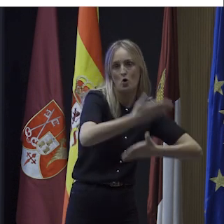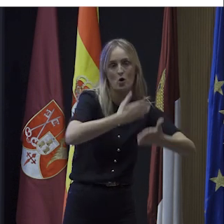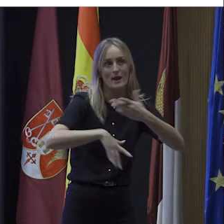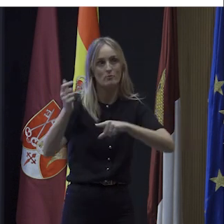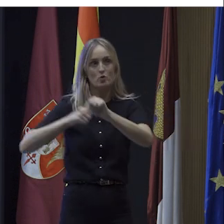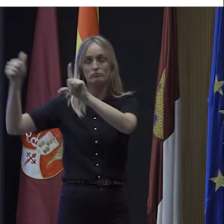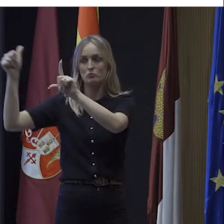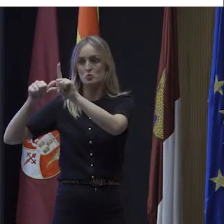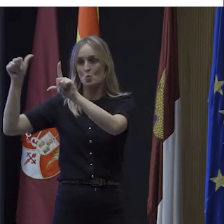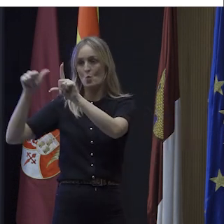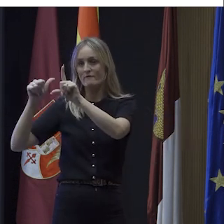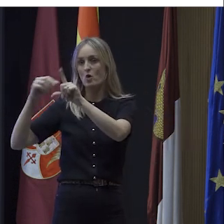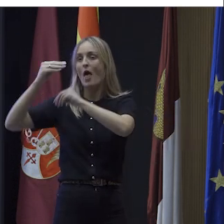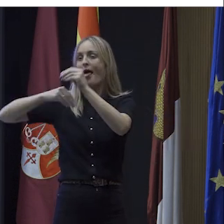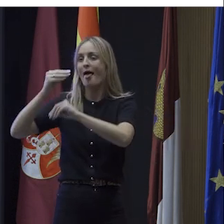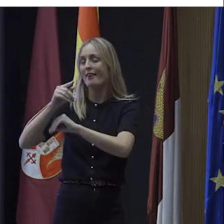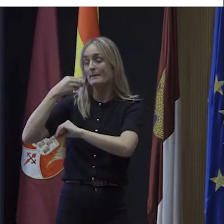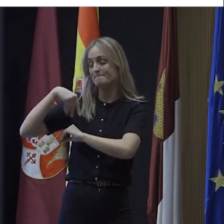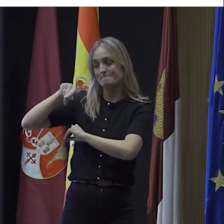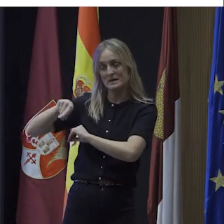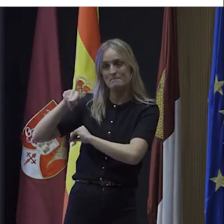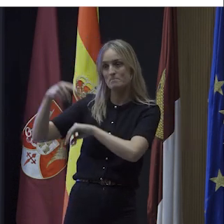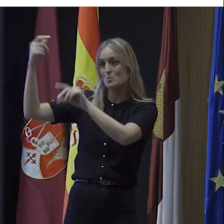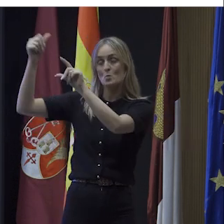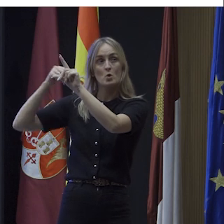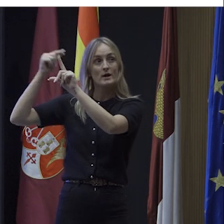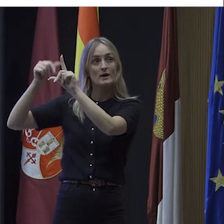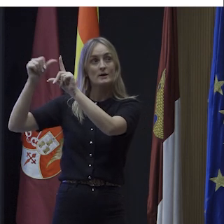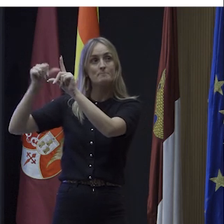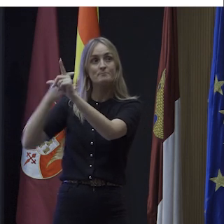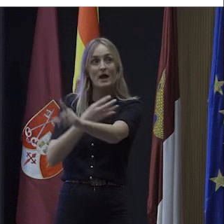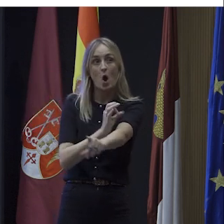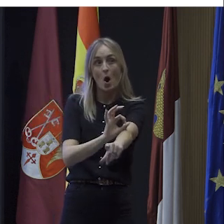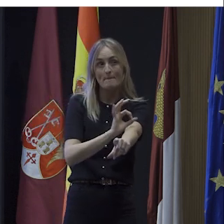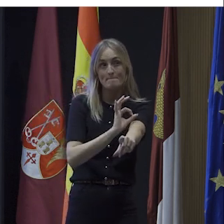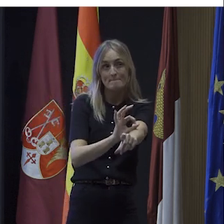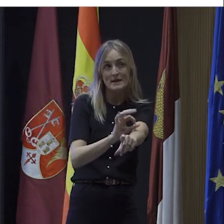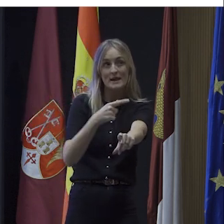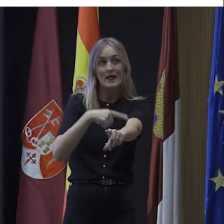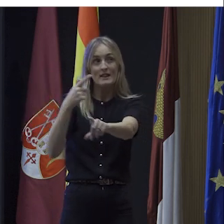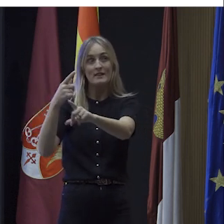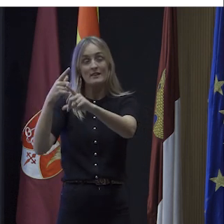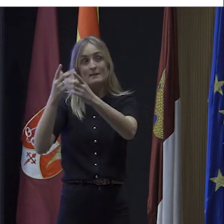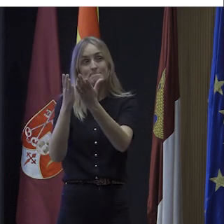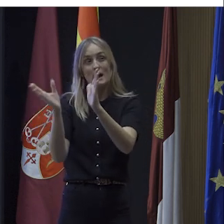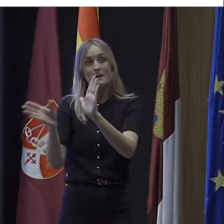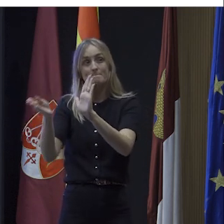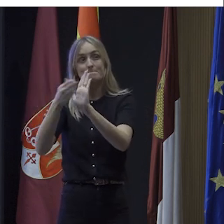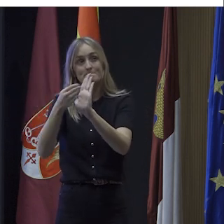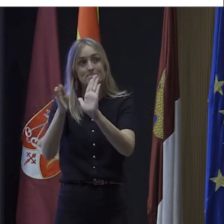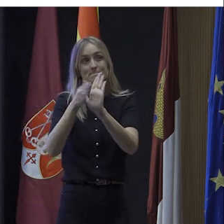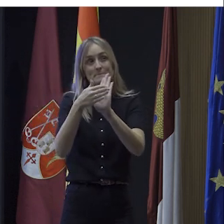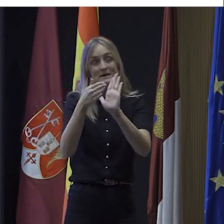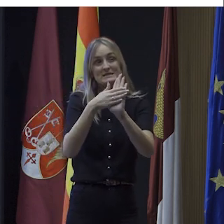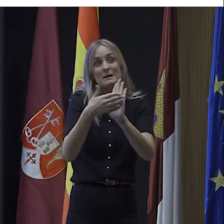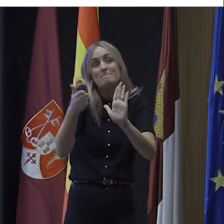él, donde están las arterias enfermas, distintas técnicas con parche que entonces estaban ensayando, un parche para reparar